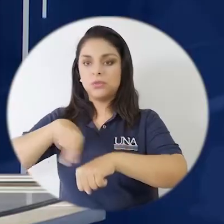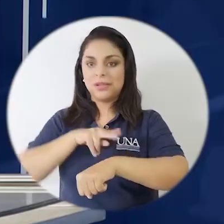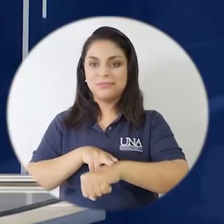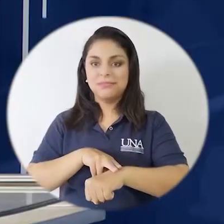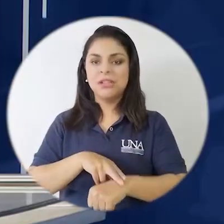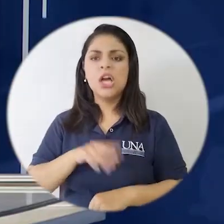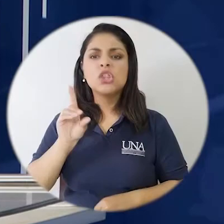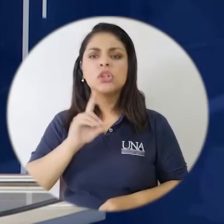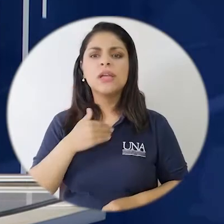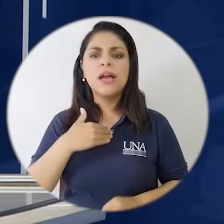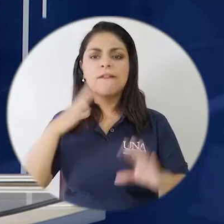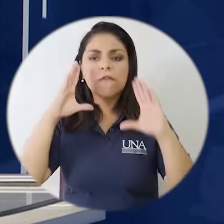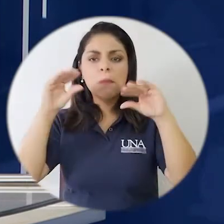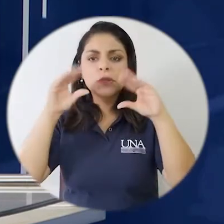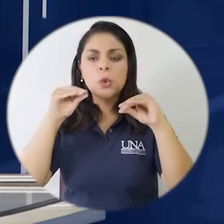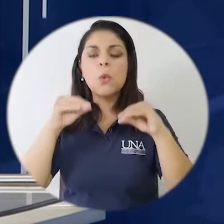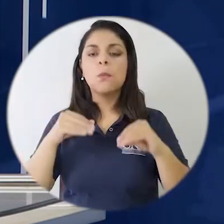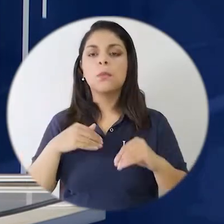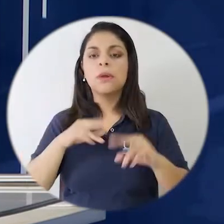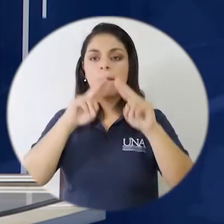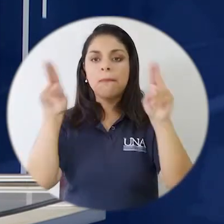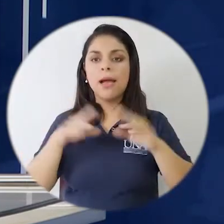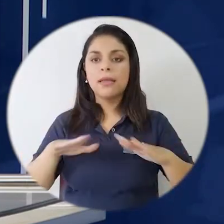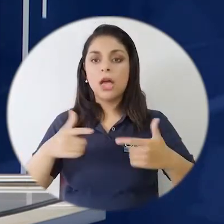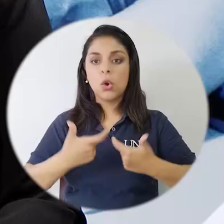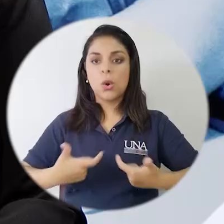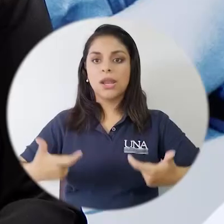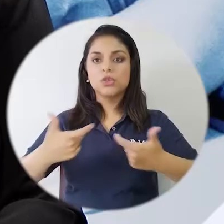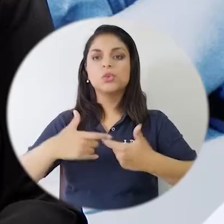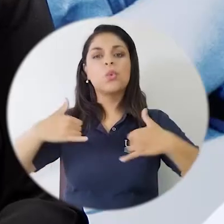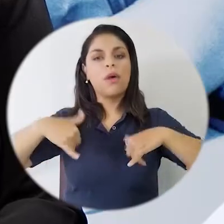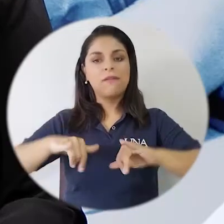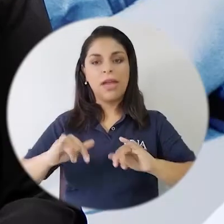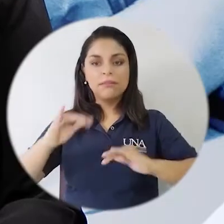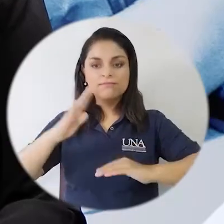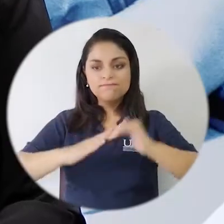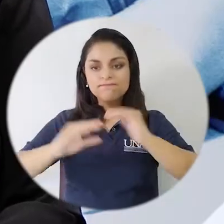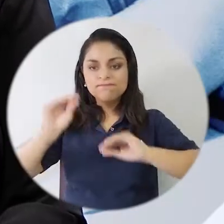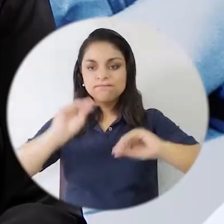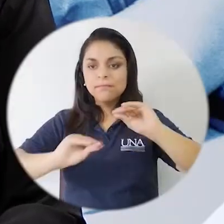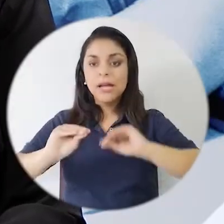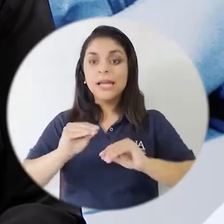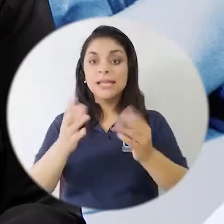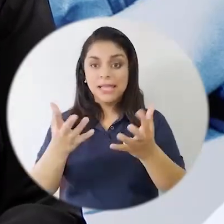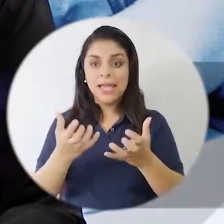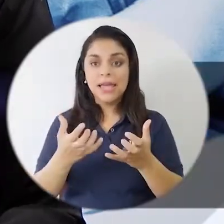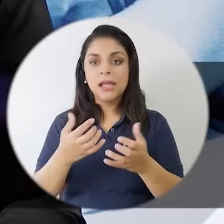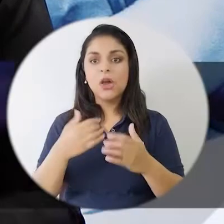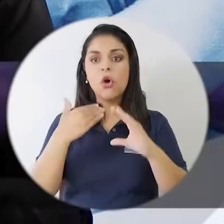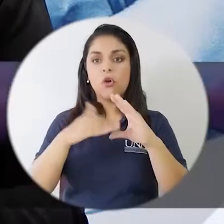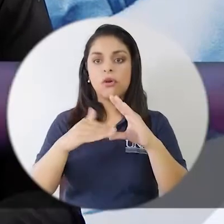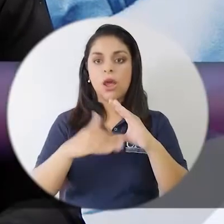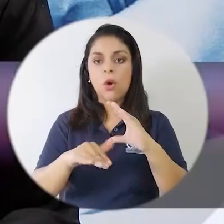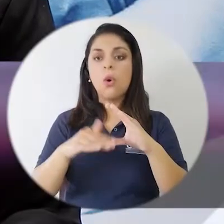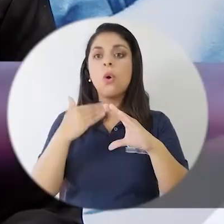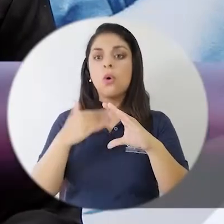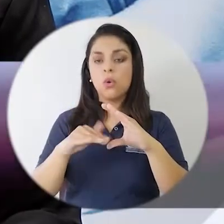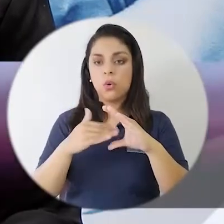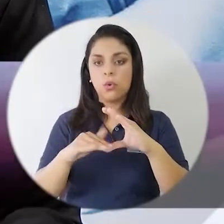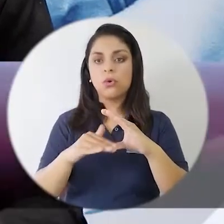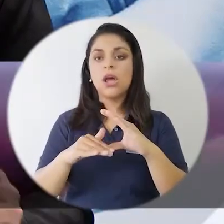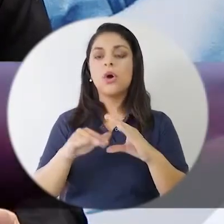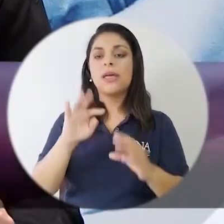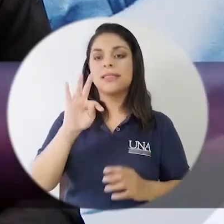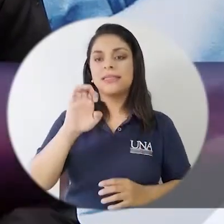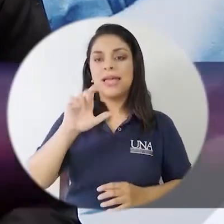¿Dónde ubican información? Bueno, en este momento la página del Congreso está en construcción, pero pueden, si gustan, pueden enviarme un correo, ya